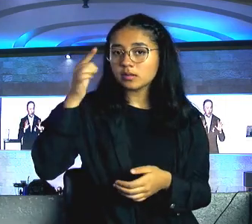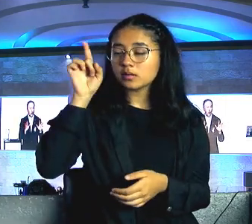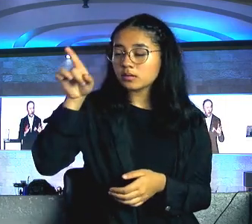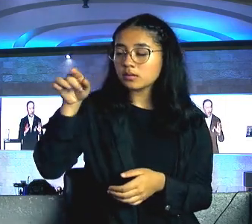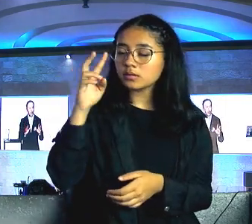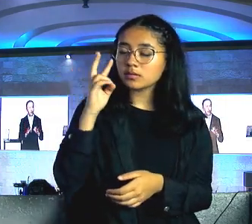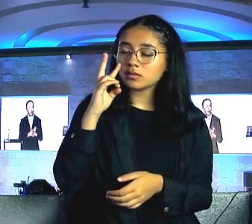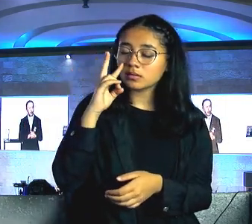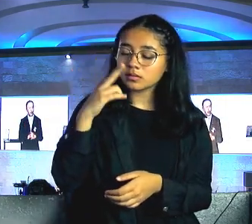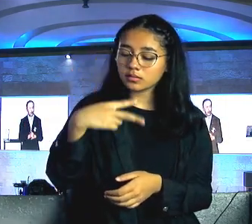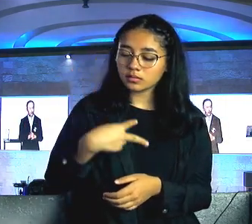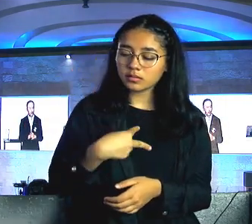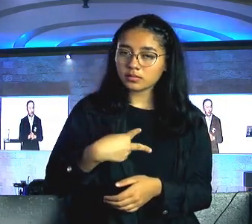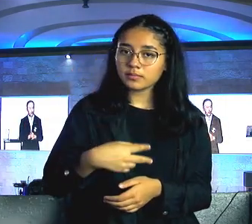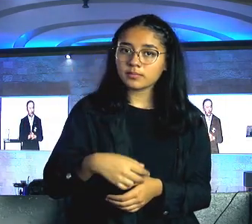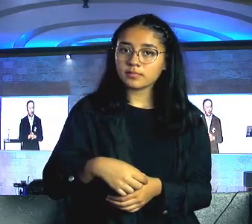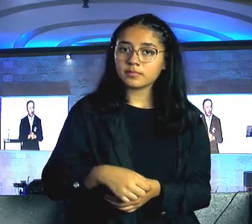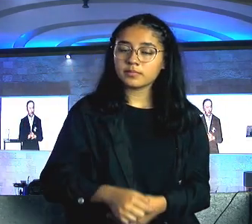no dejas de verme,